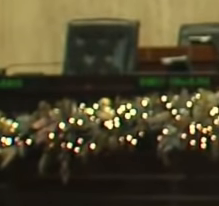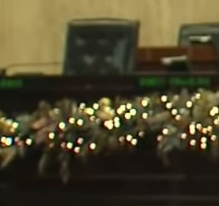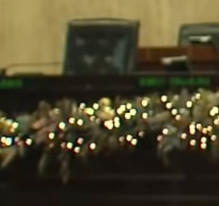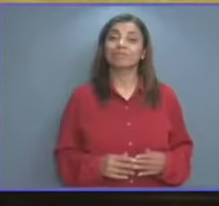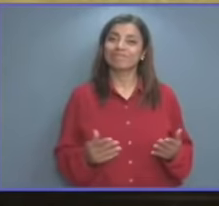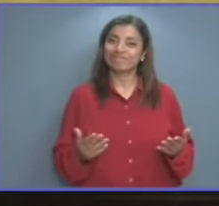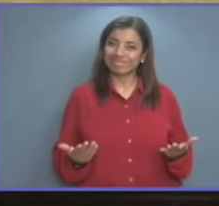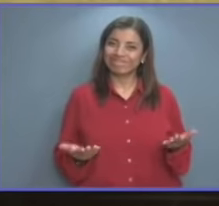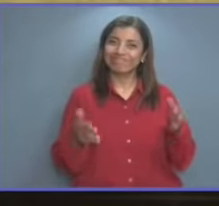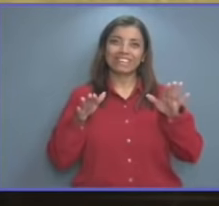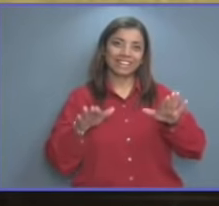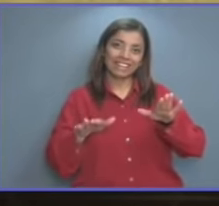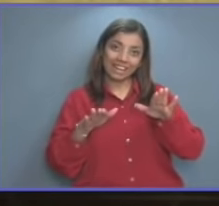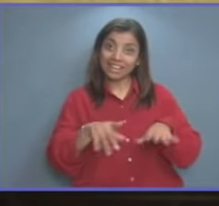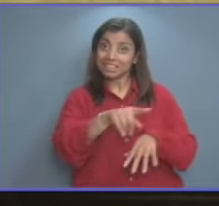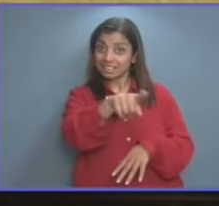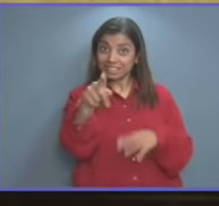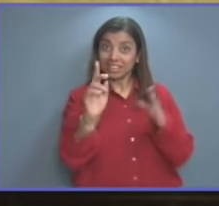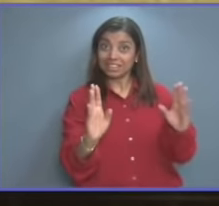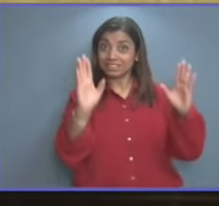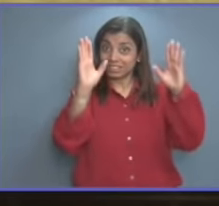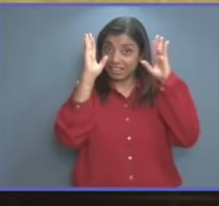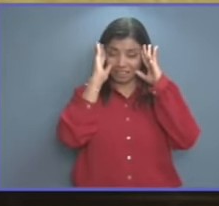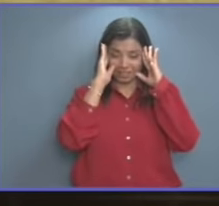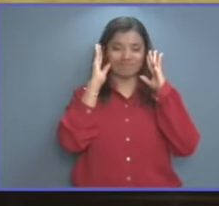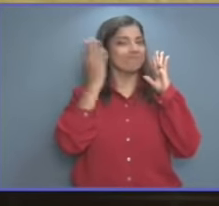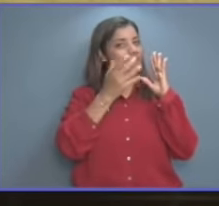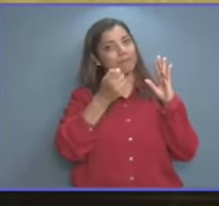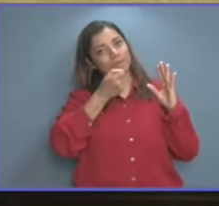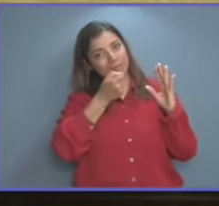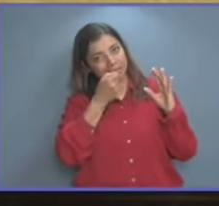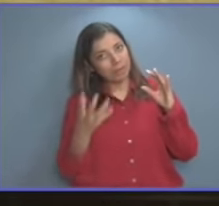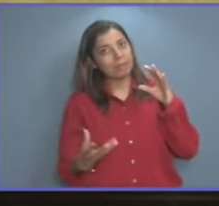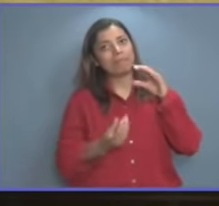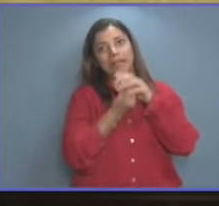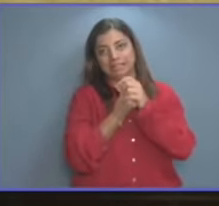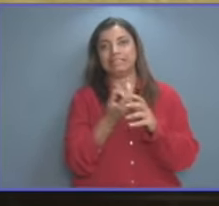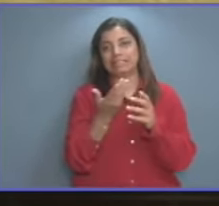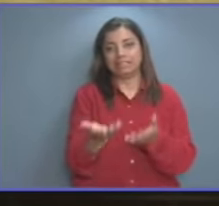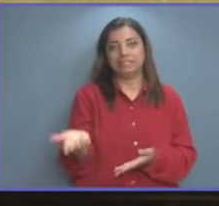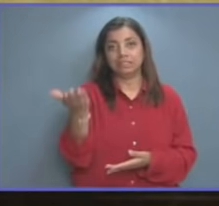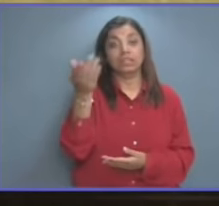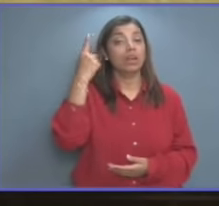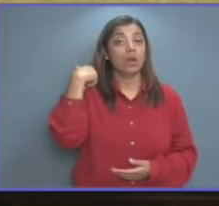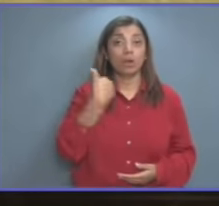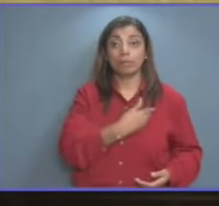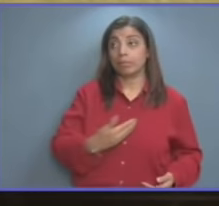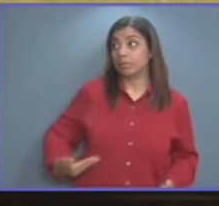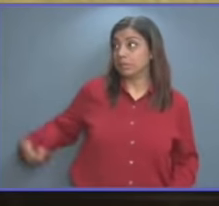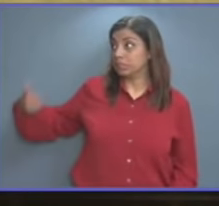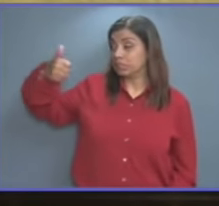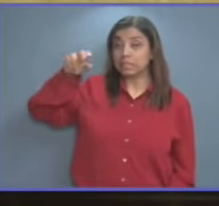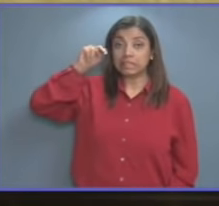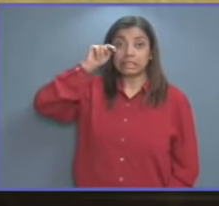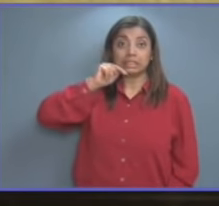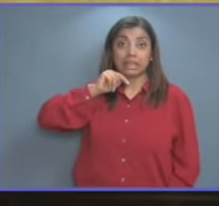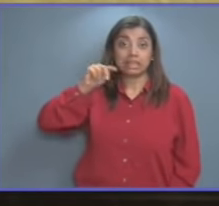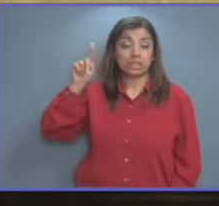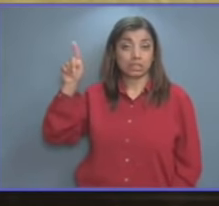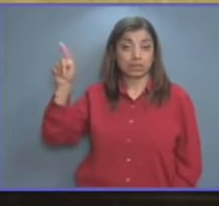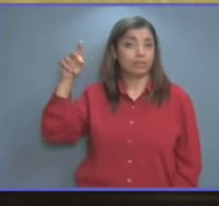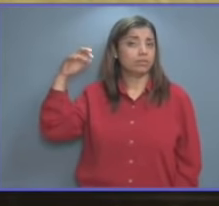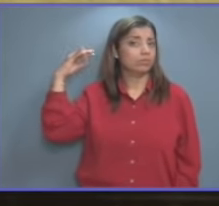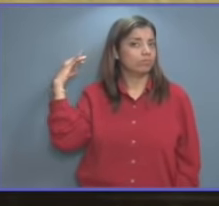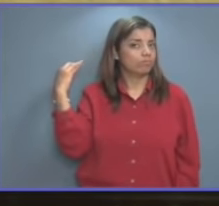gracias por seguir en sintonía continuamos con más de la información de gestión del presidente en el ebook l se ha destacado por su